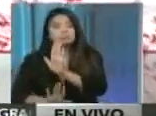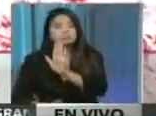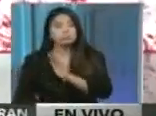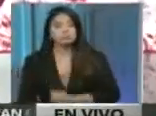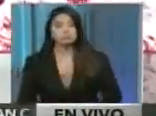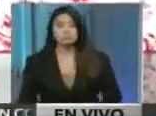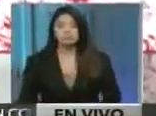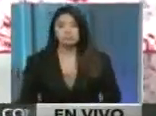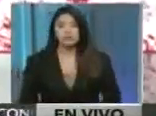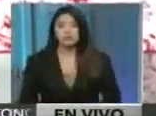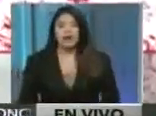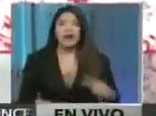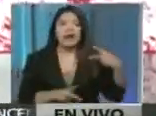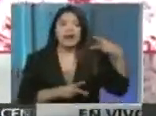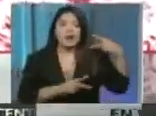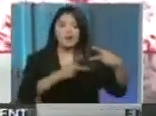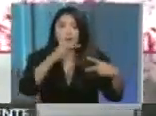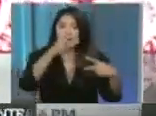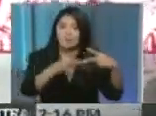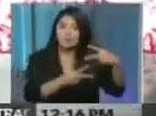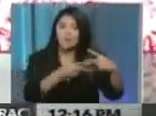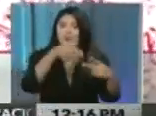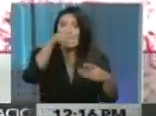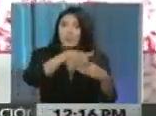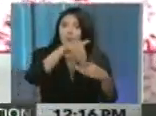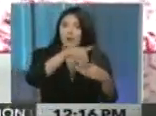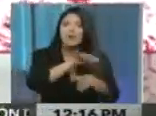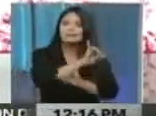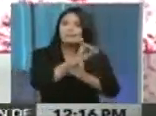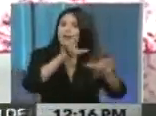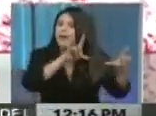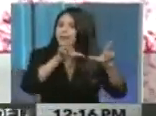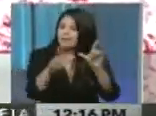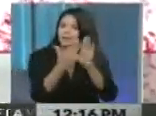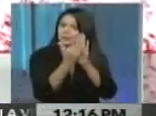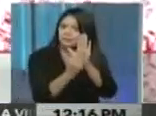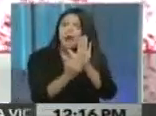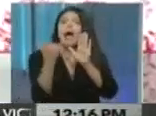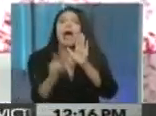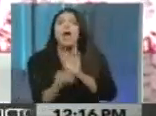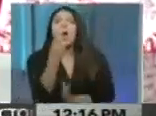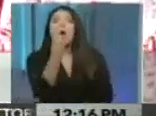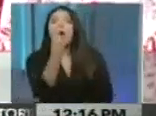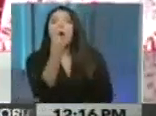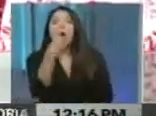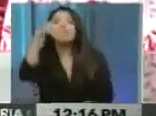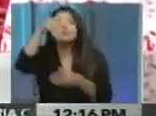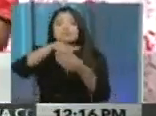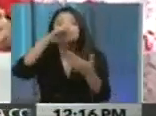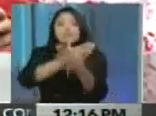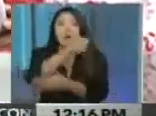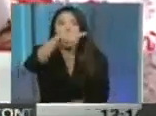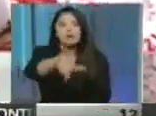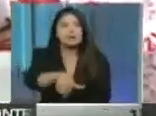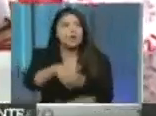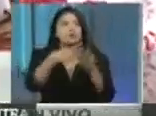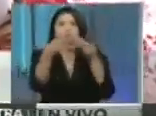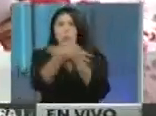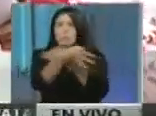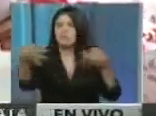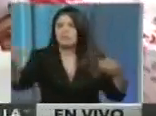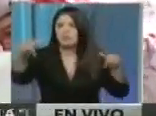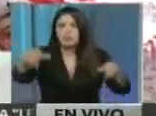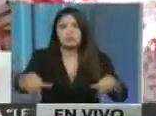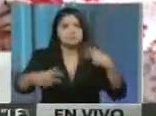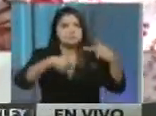y ya el procedimiento para hacer referendo está establecido y se han hecho 11 referéndums y todos han salido bien.